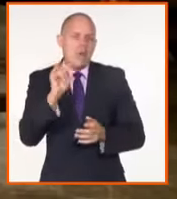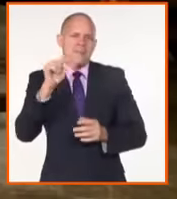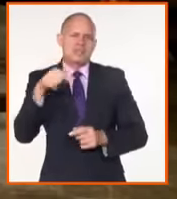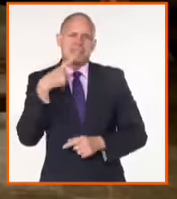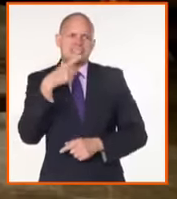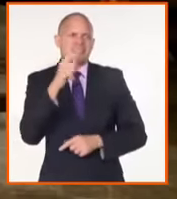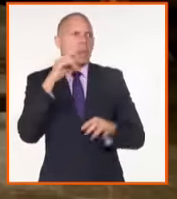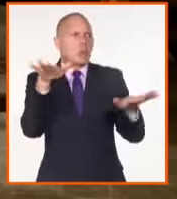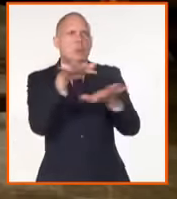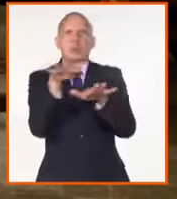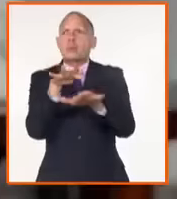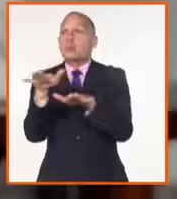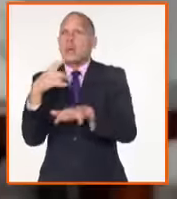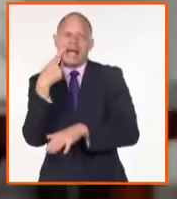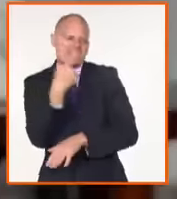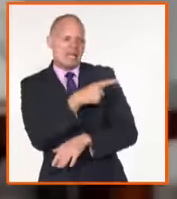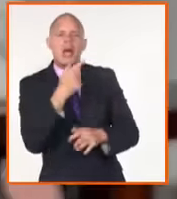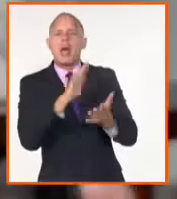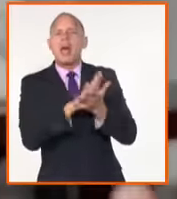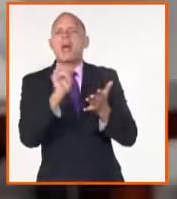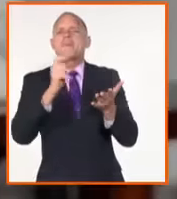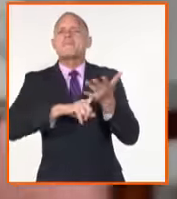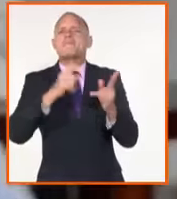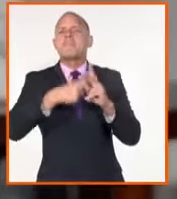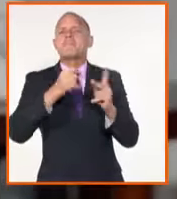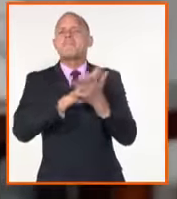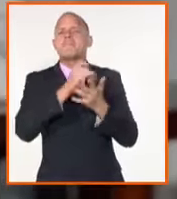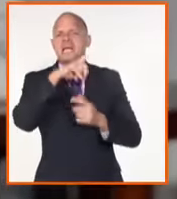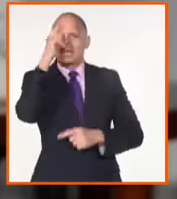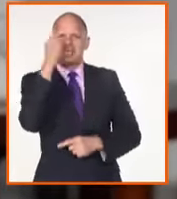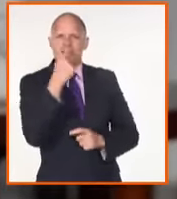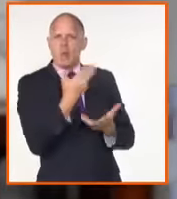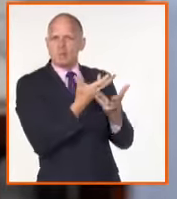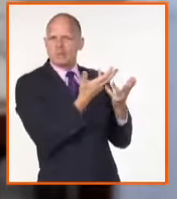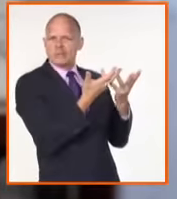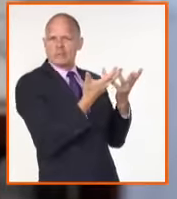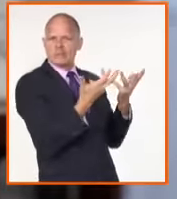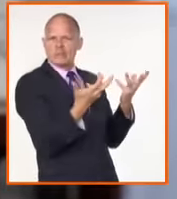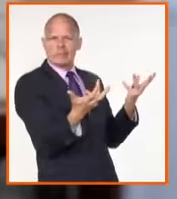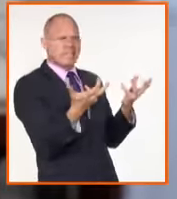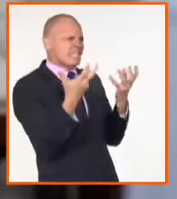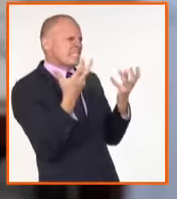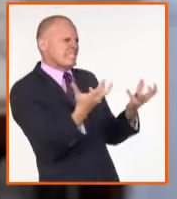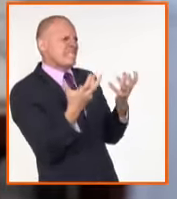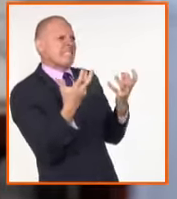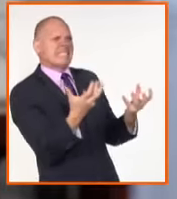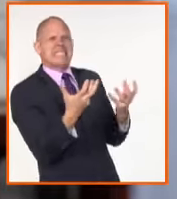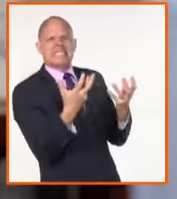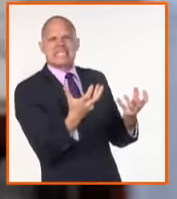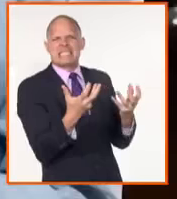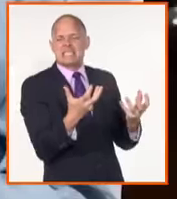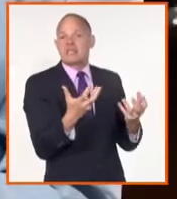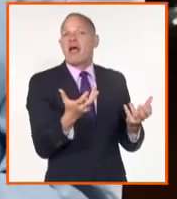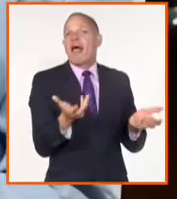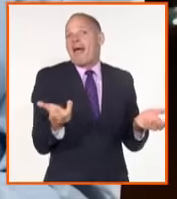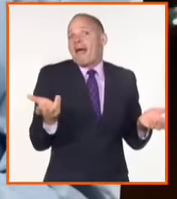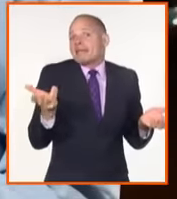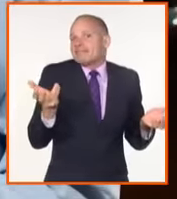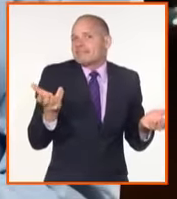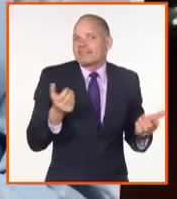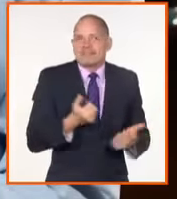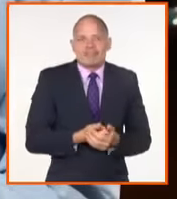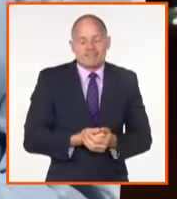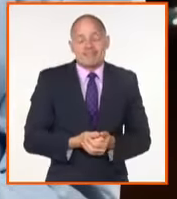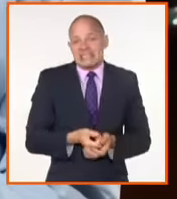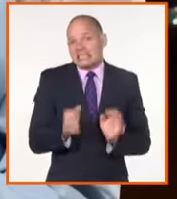también estas formas no estatales han encontrado un espacio donde el Estado hoy no tiene muchas ofertas, y